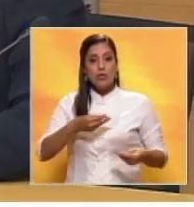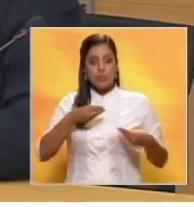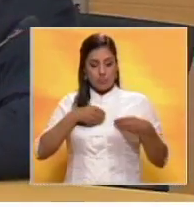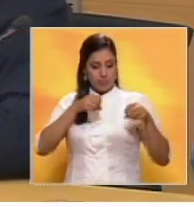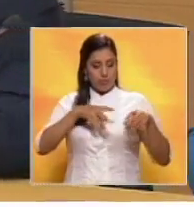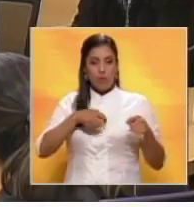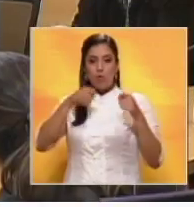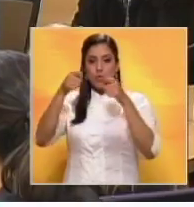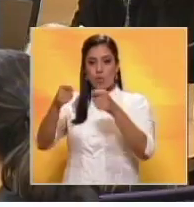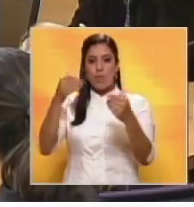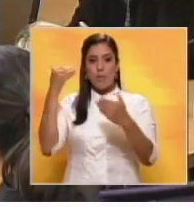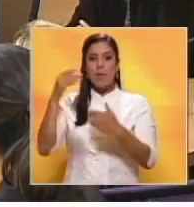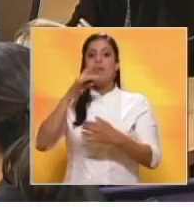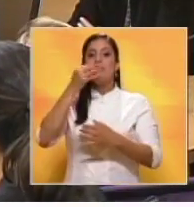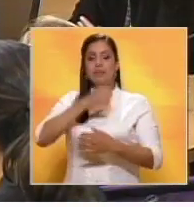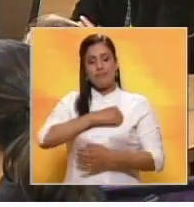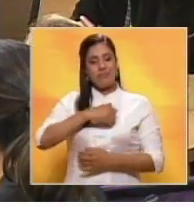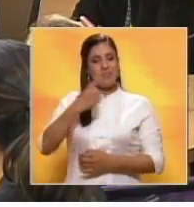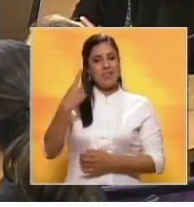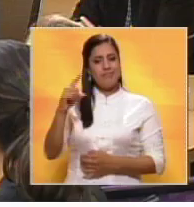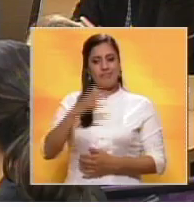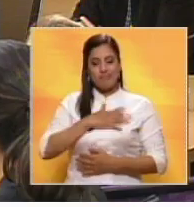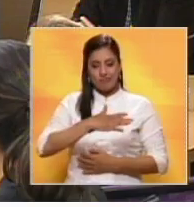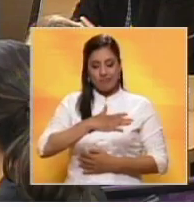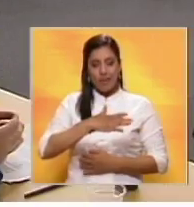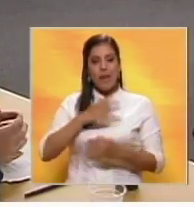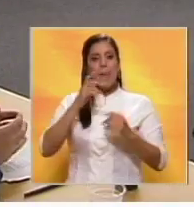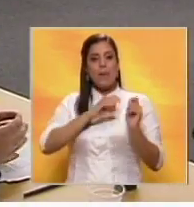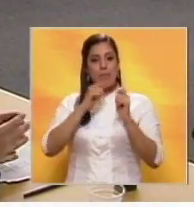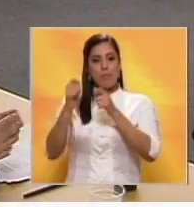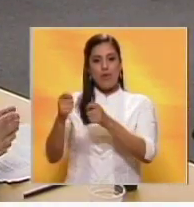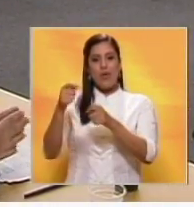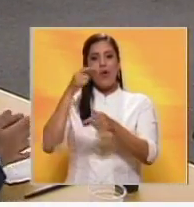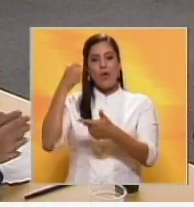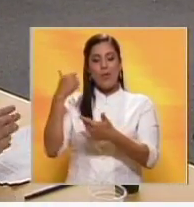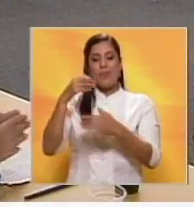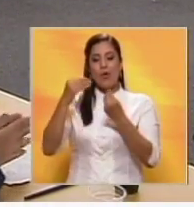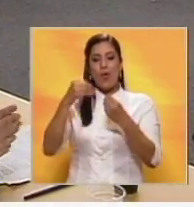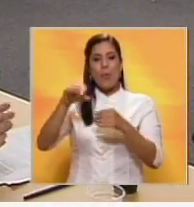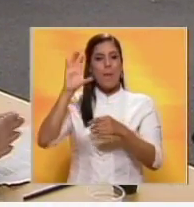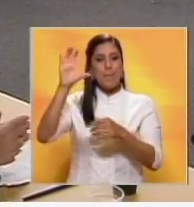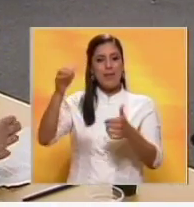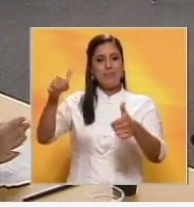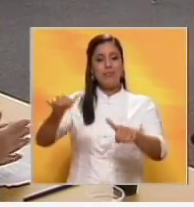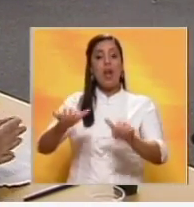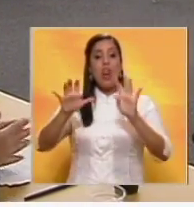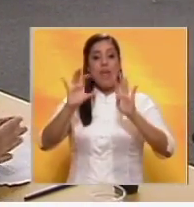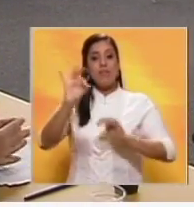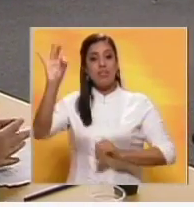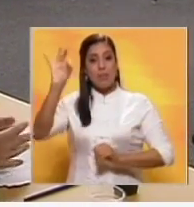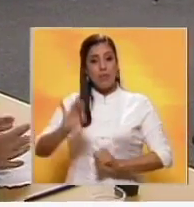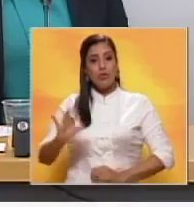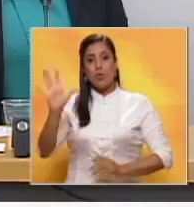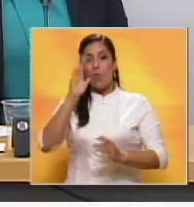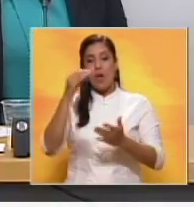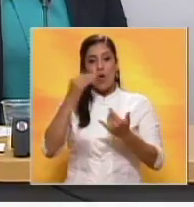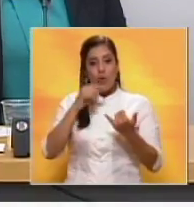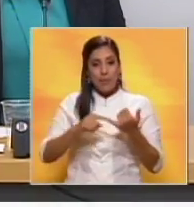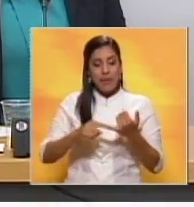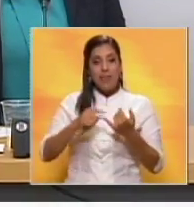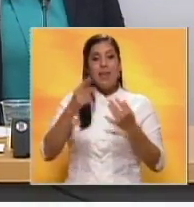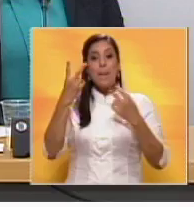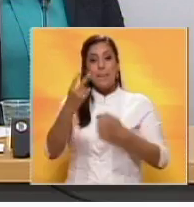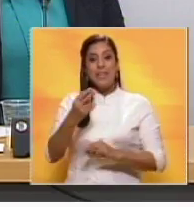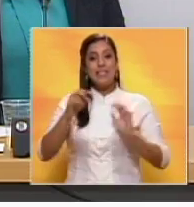su cargo, Francisco Martínez dijo lamentar dejar a su sucesor en el gremio, un país con 90% de desabastecimiento